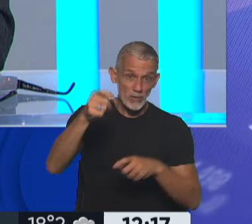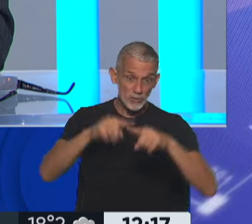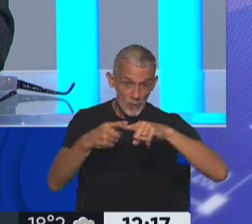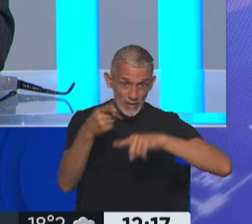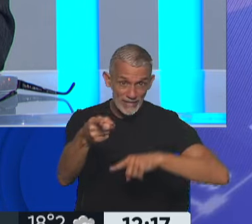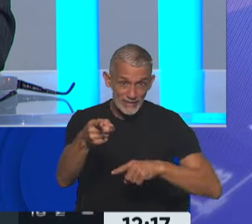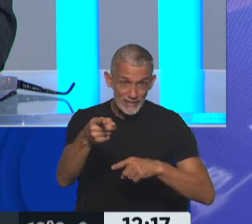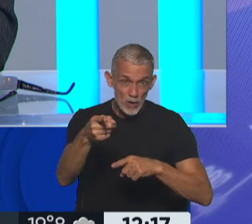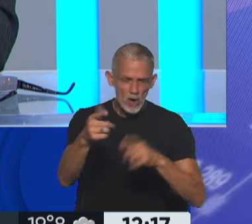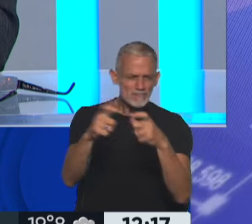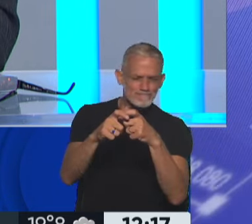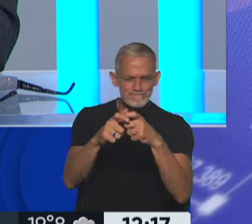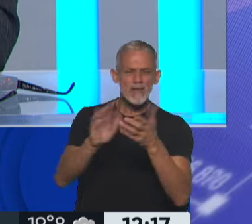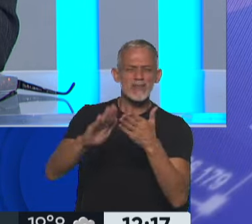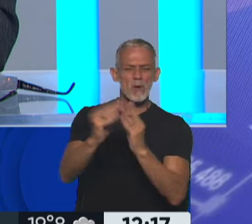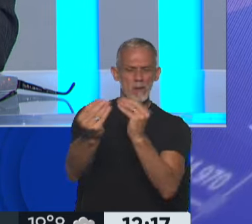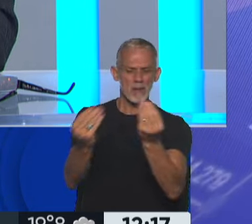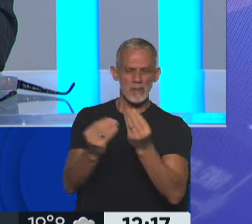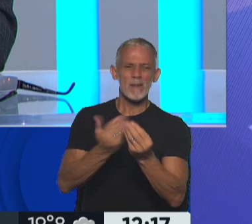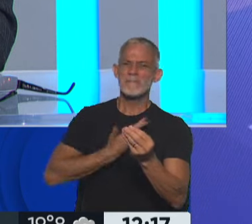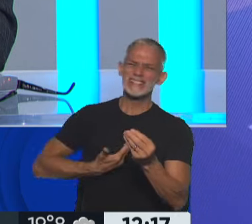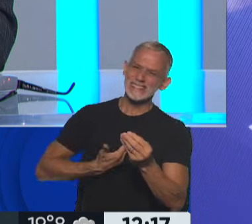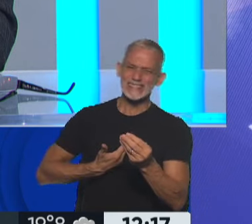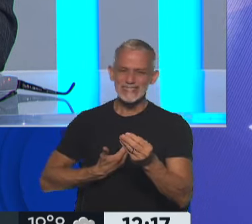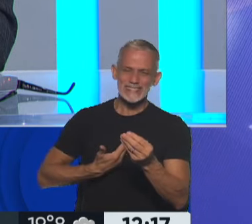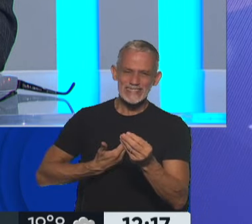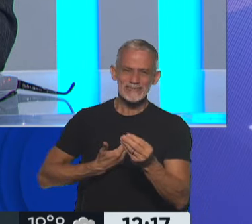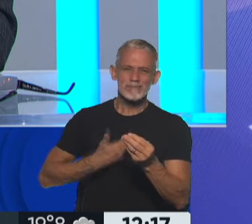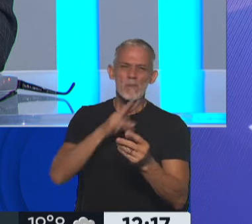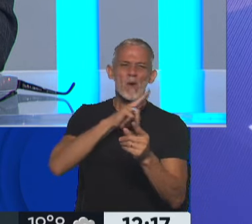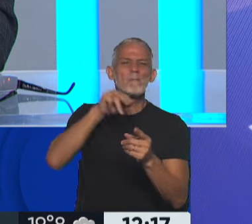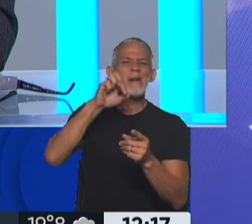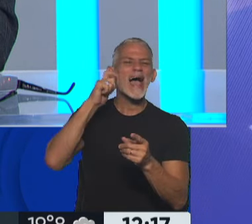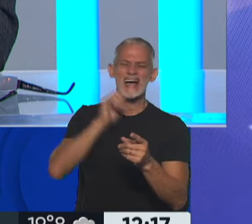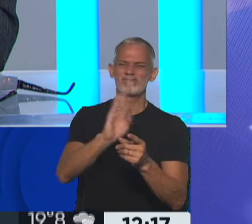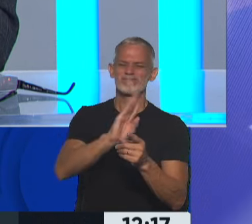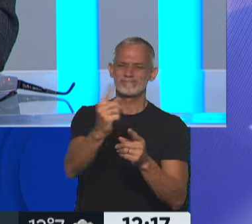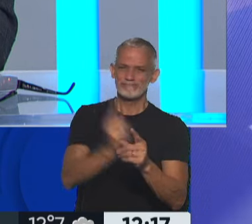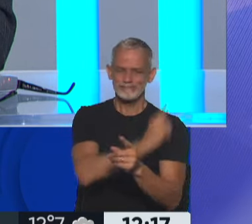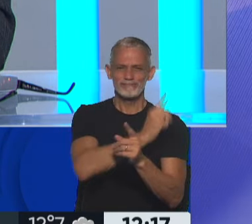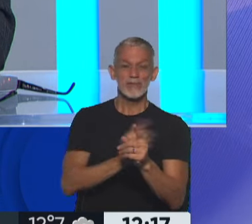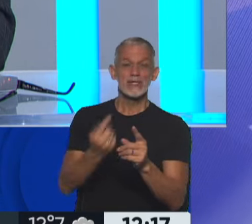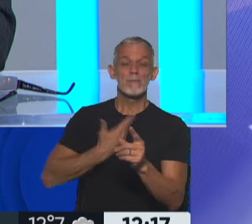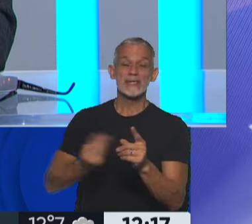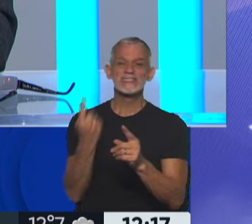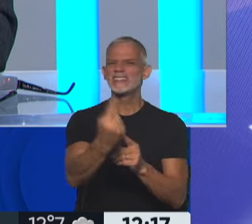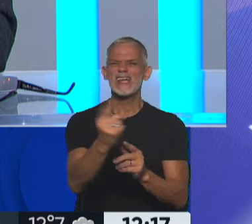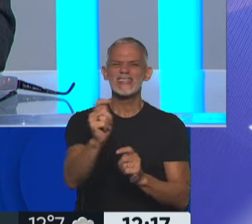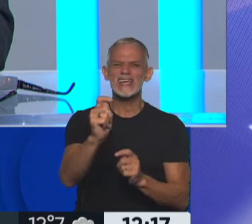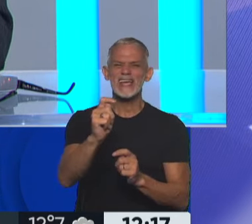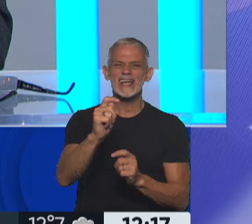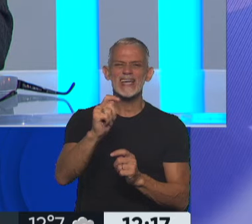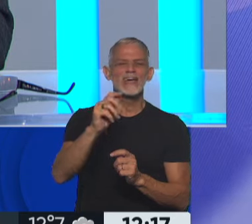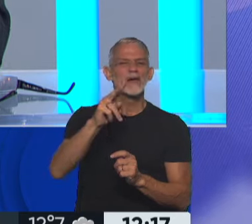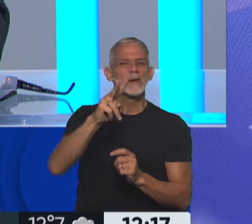juicio político que deje la presidencia Marcela pagano y que sea designado presidente berti